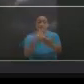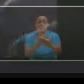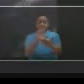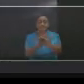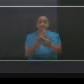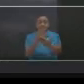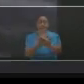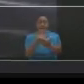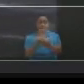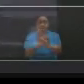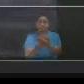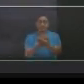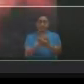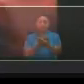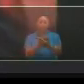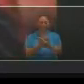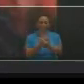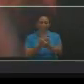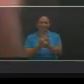Ahorita se lo voy a traducir.